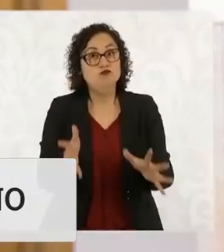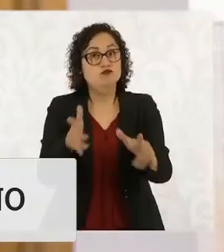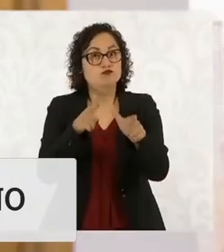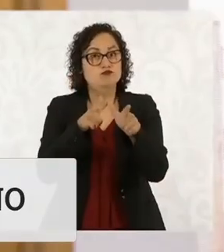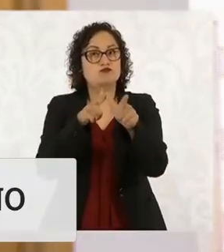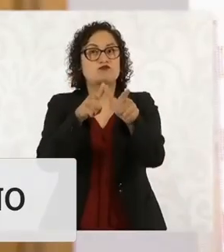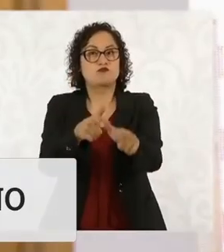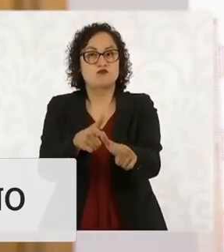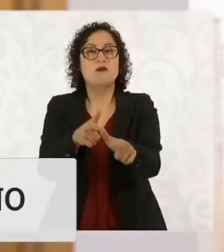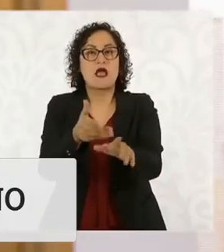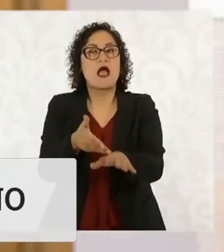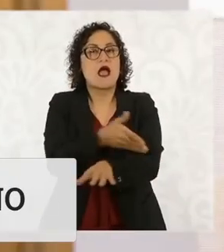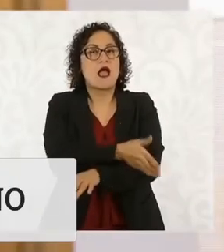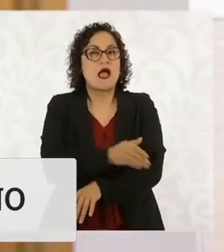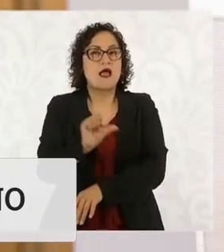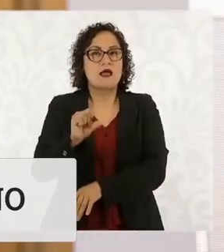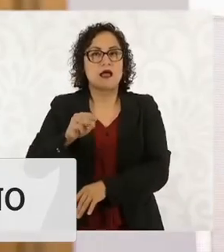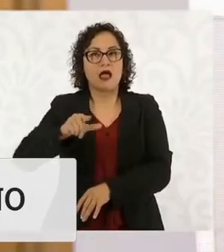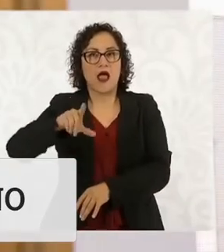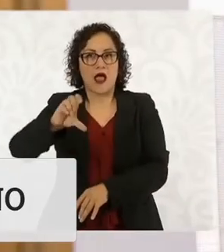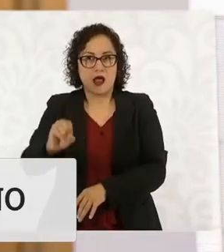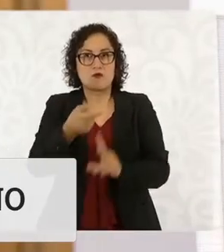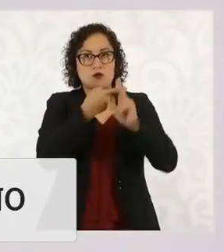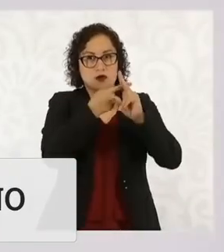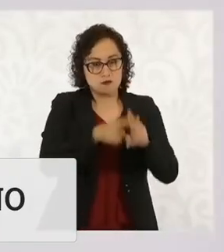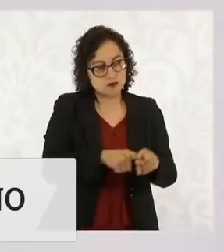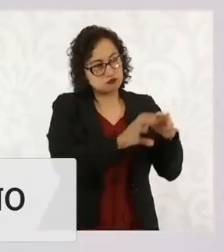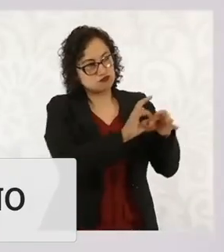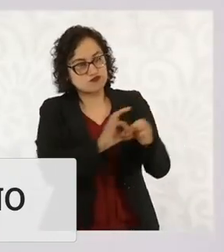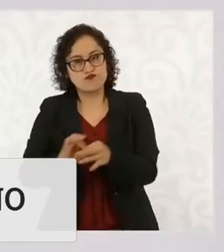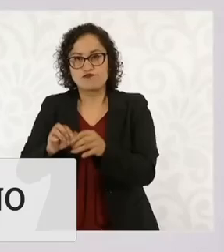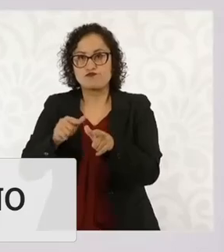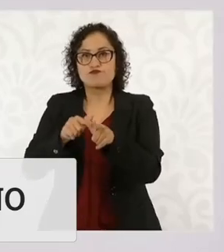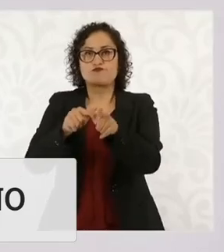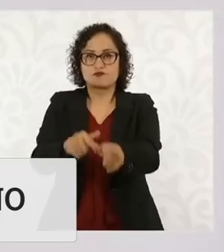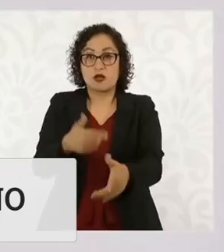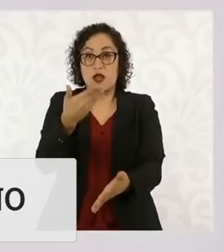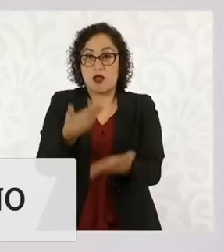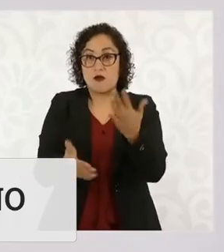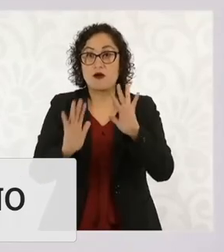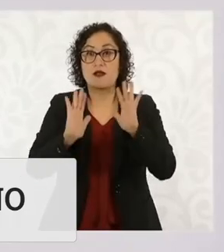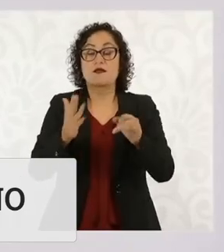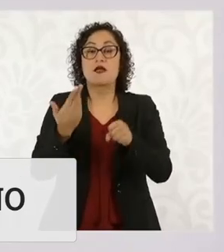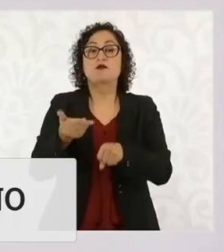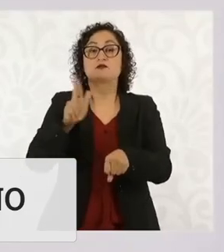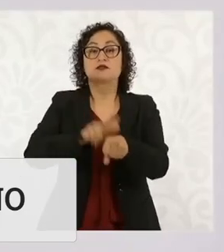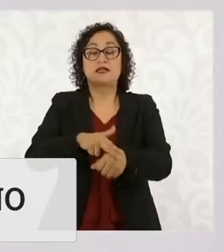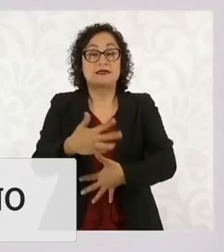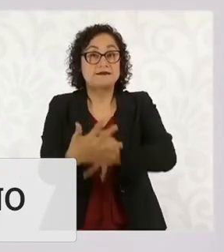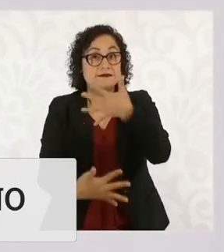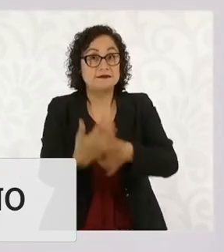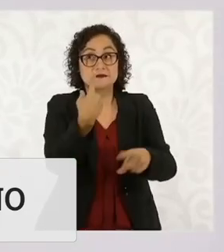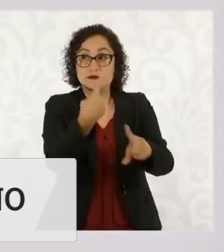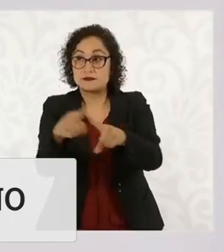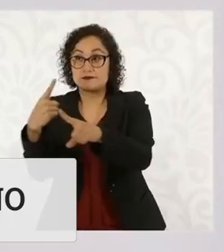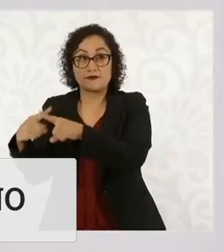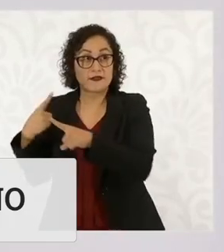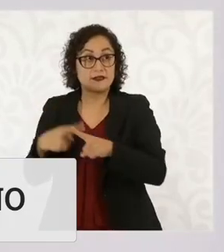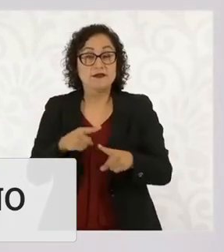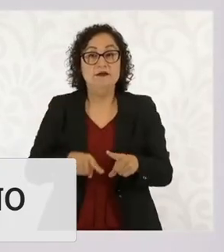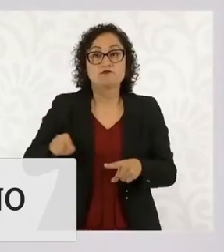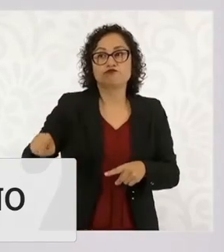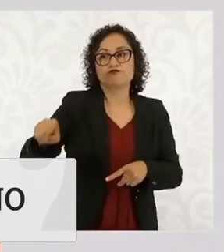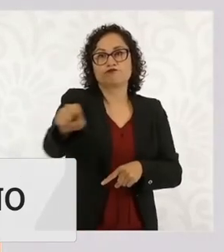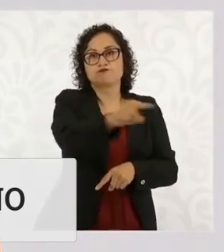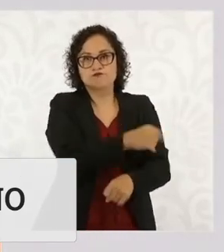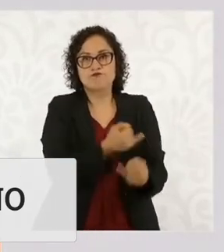obras iniciadas por el presidente López Obrador. Hemos inaugurado 15 hospitales y en los siguientes 4